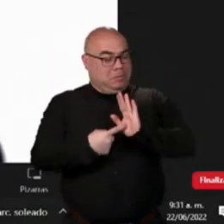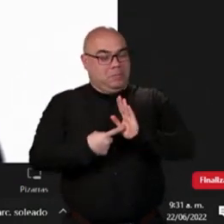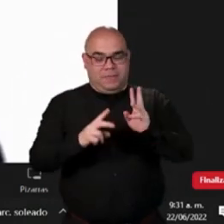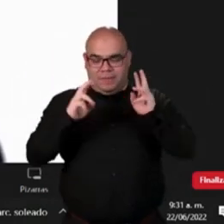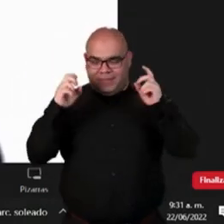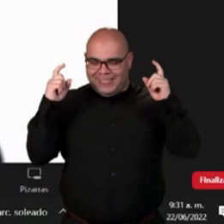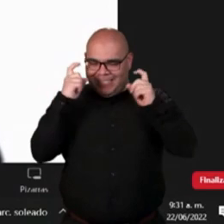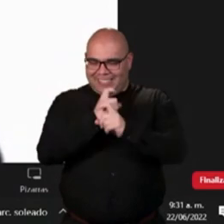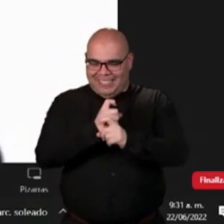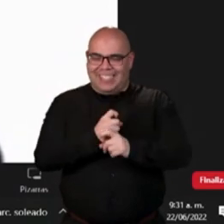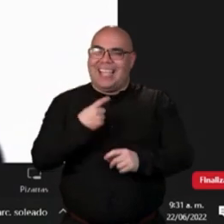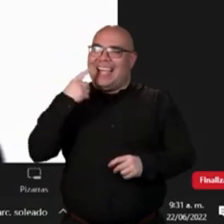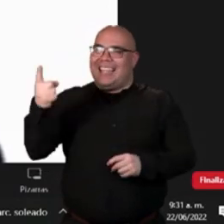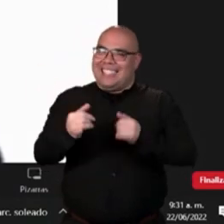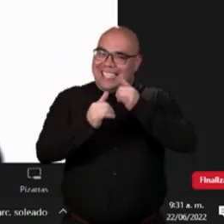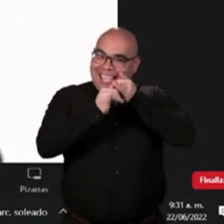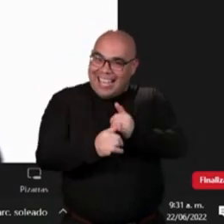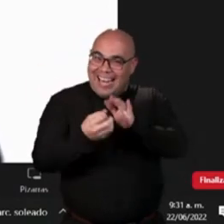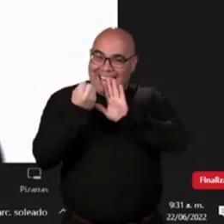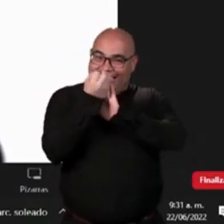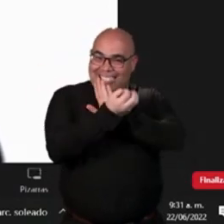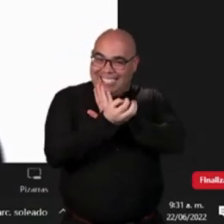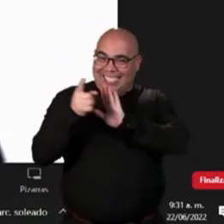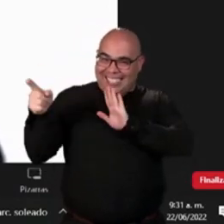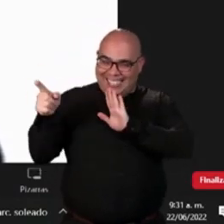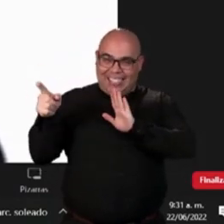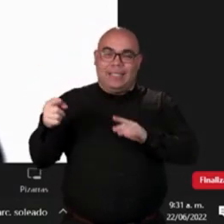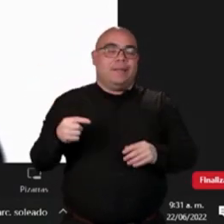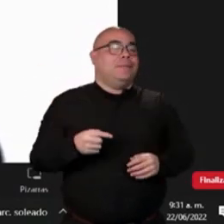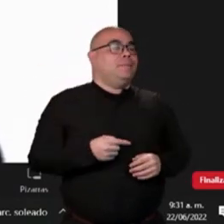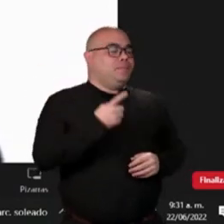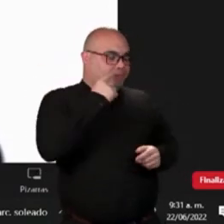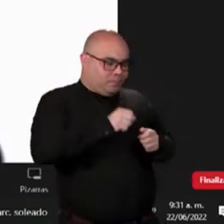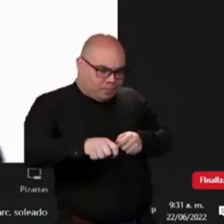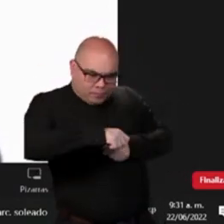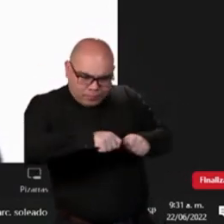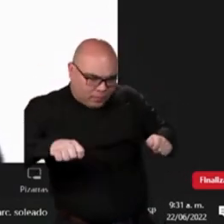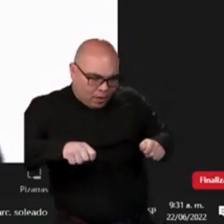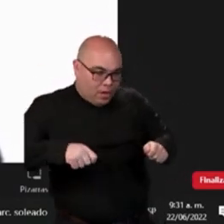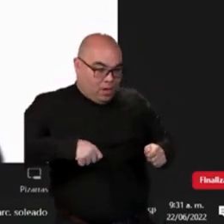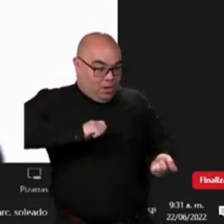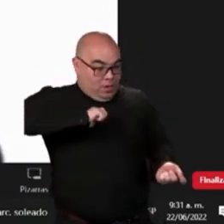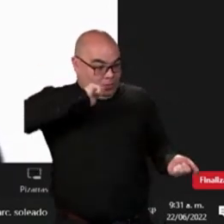como dicen los ingenieros industriales, lo que no se mide no se puede mejorar, ¿no?